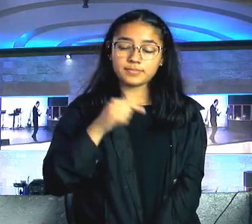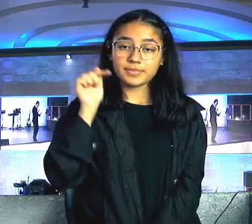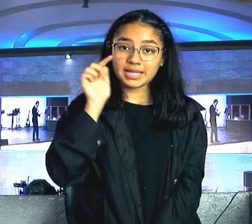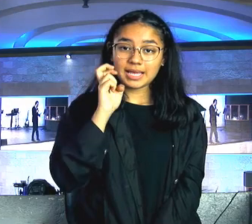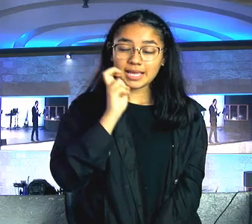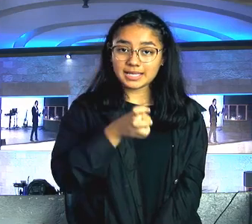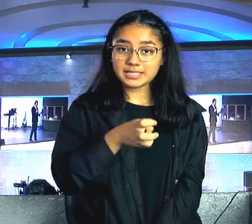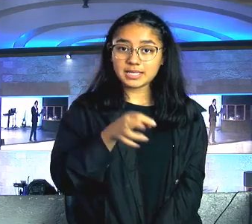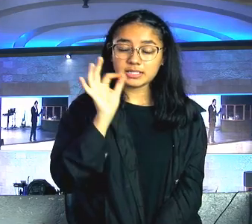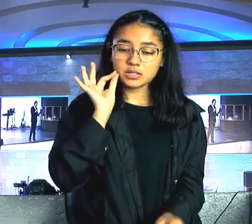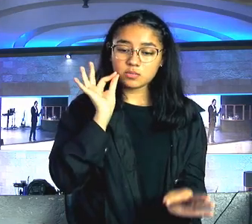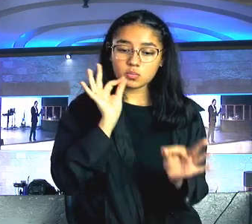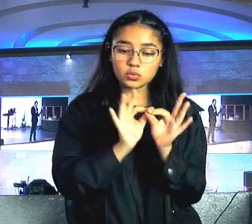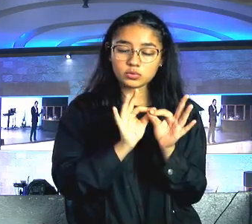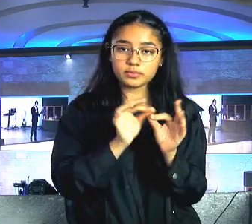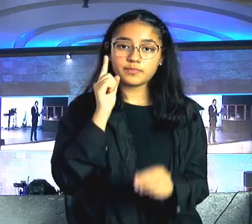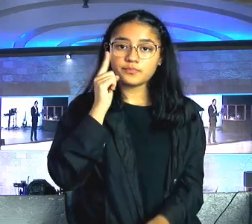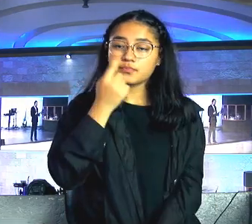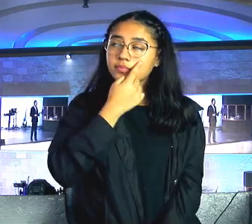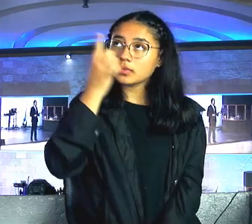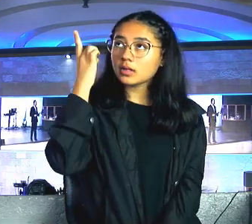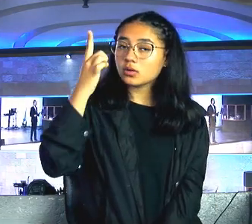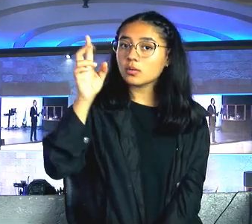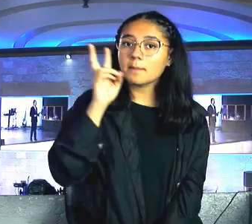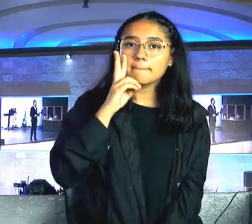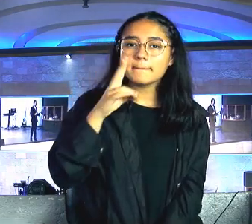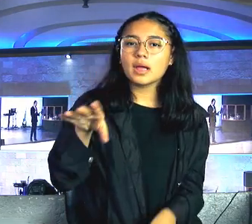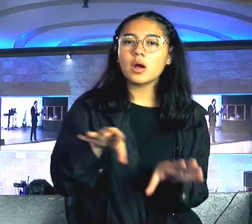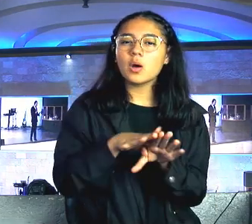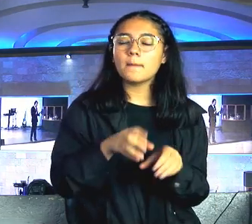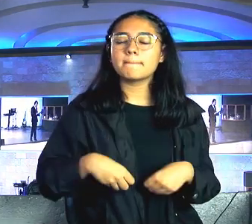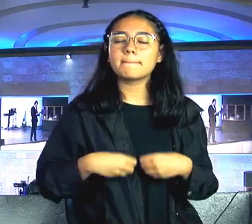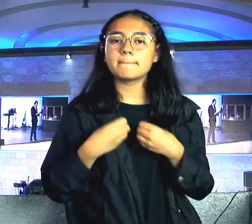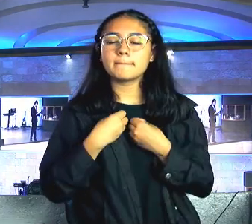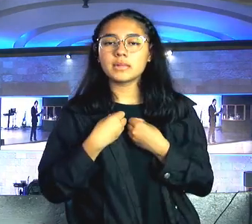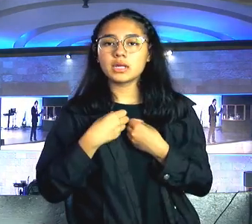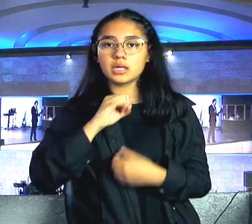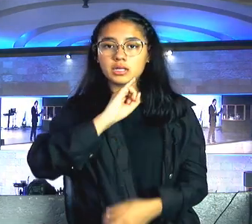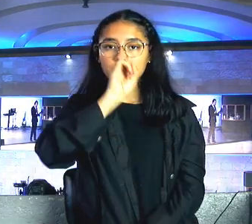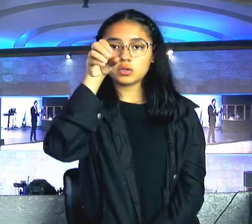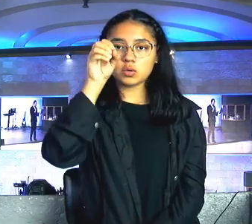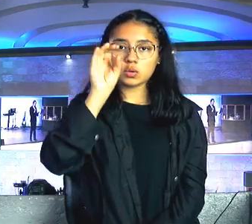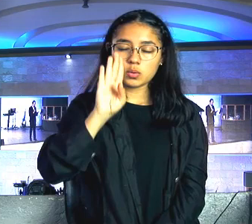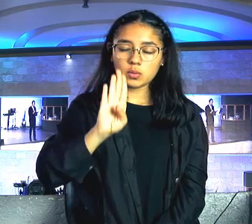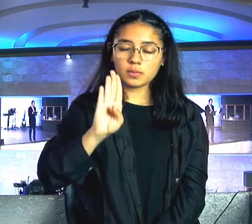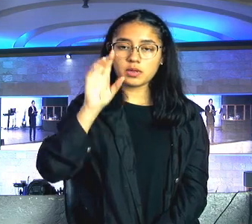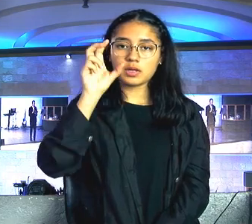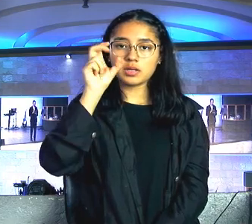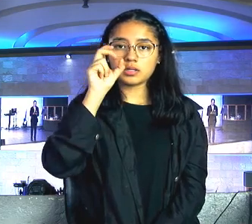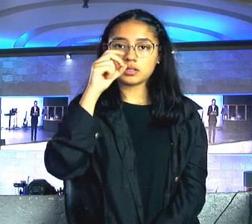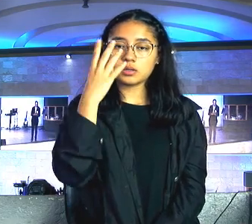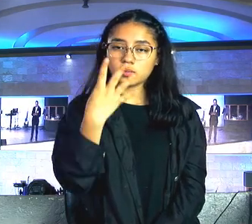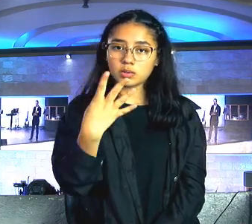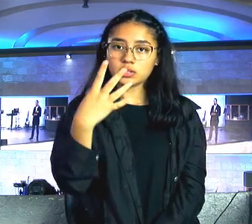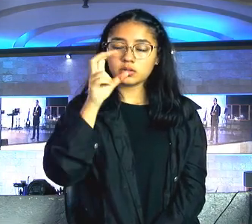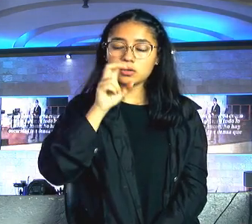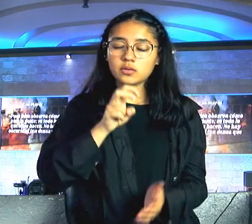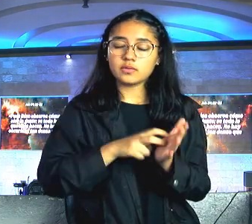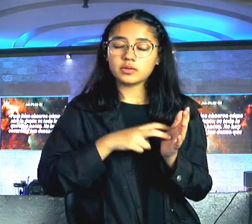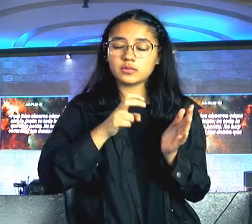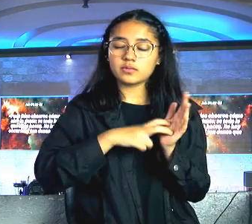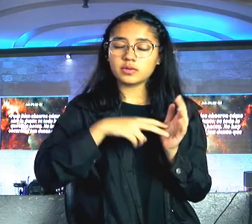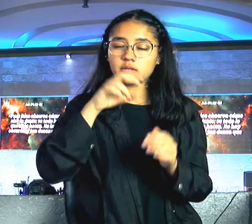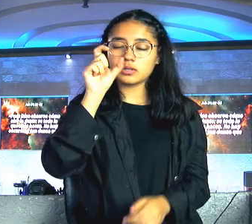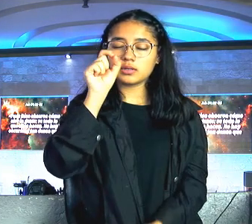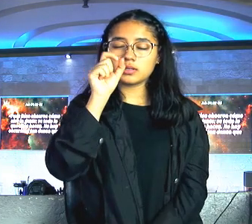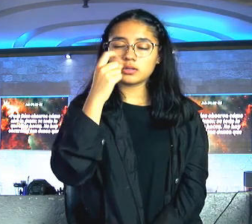punto. Los ojos de Dios observan cómo vives. En Job 34, versículos 21 al 25, fíjate lo que dice